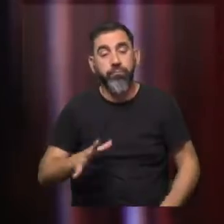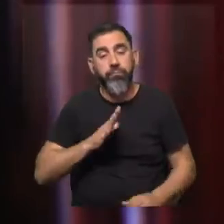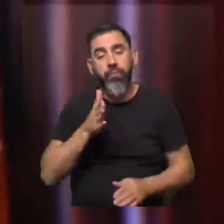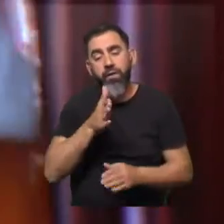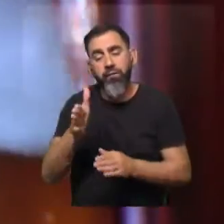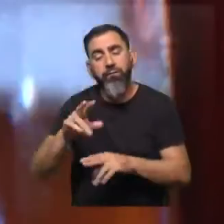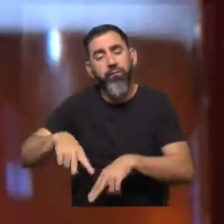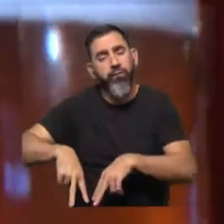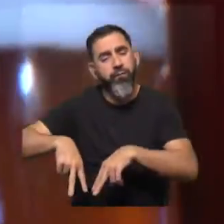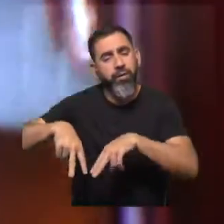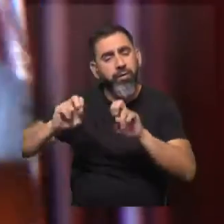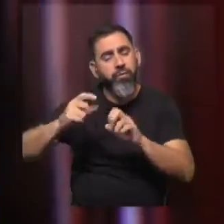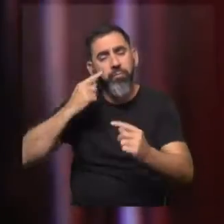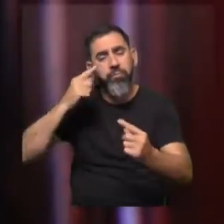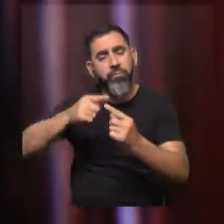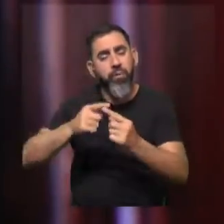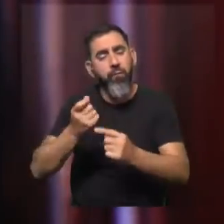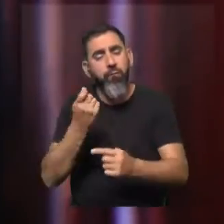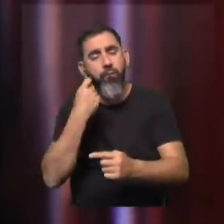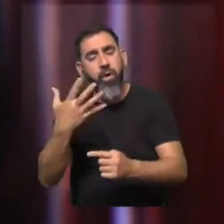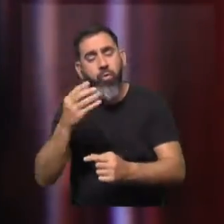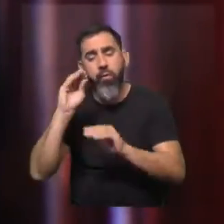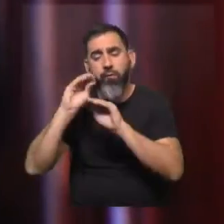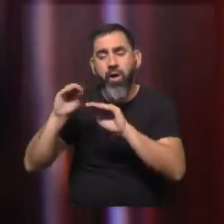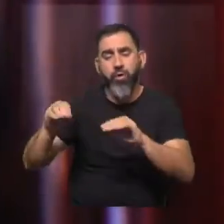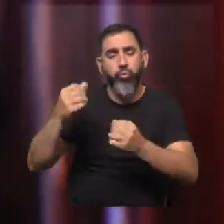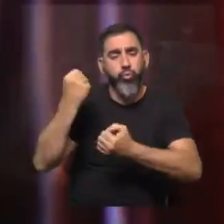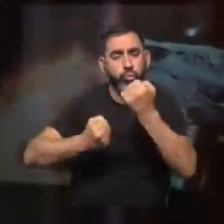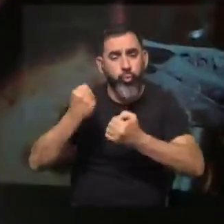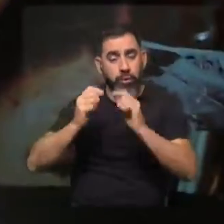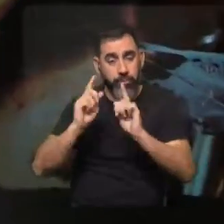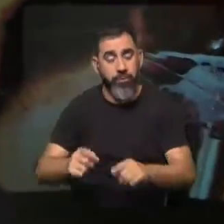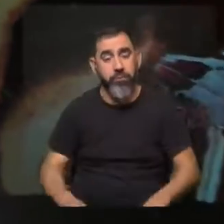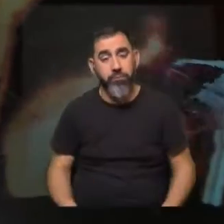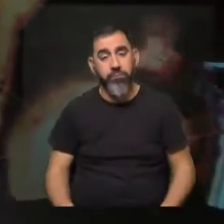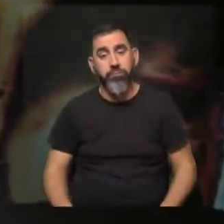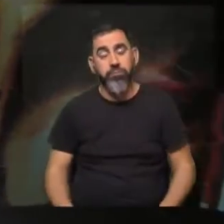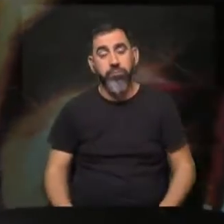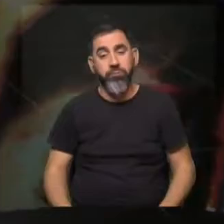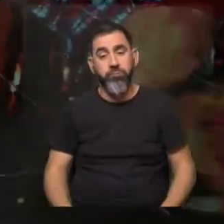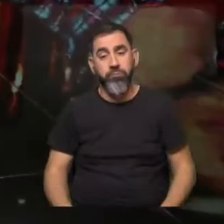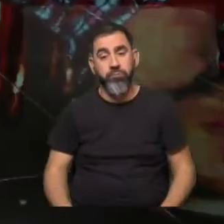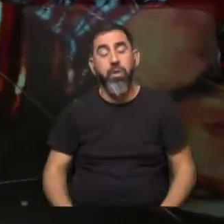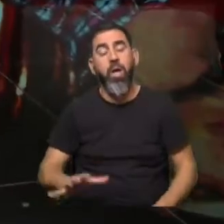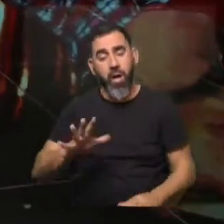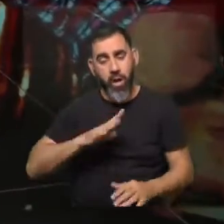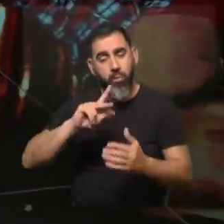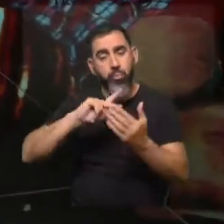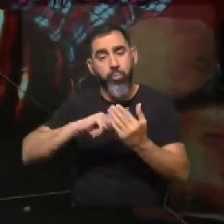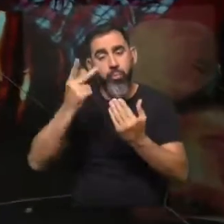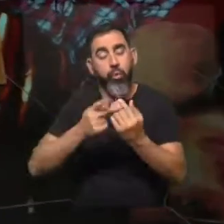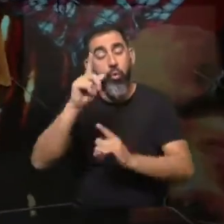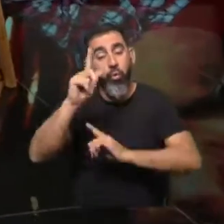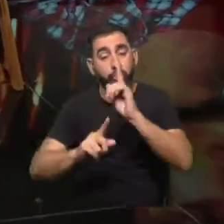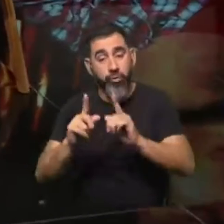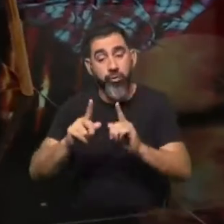de ustedes que también apuntan, por ejemplo, a la revalorización de algunos residuos de la industria y demás, sí, ¿no? Sí. Hay unos proyectos en facultad, bueno, y en